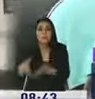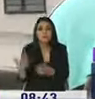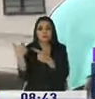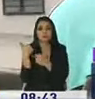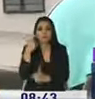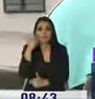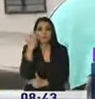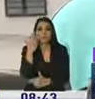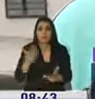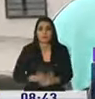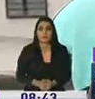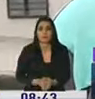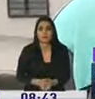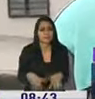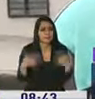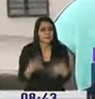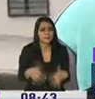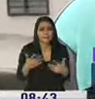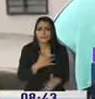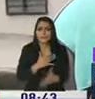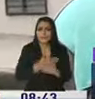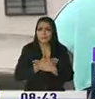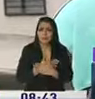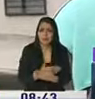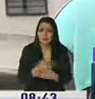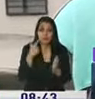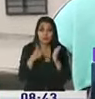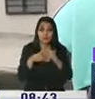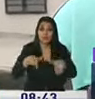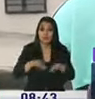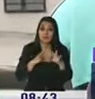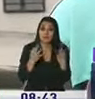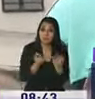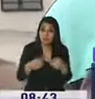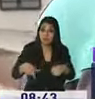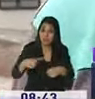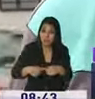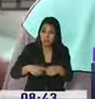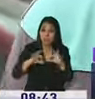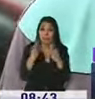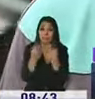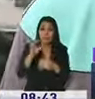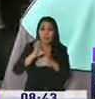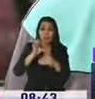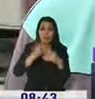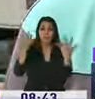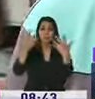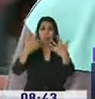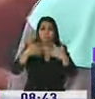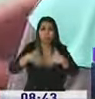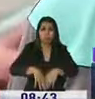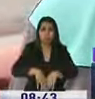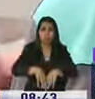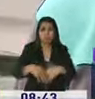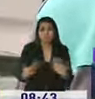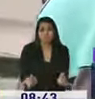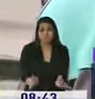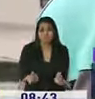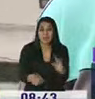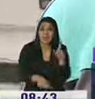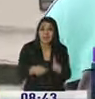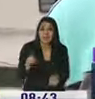visto, desgraciadamente, los hogares de aquí en Quito y en todo el Ecuador se han venido destruyendo muchas ocasiones por